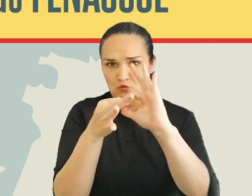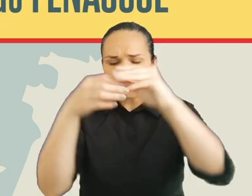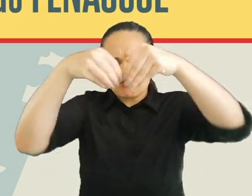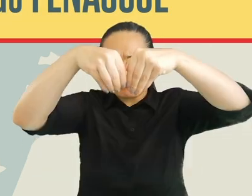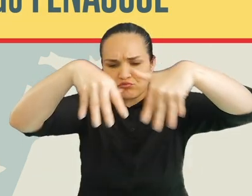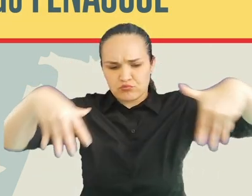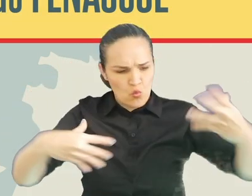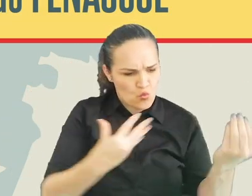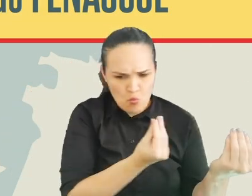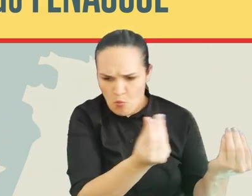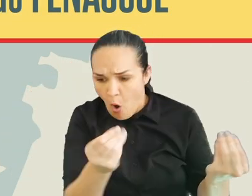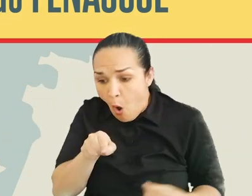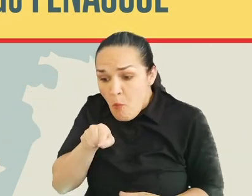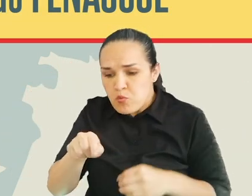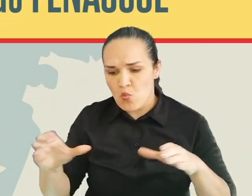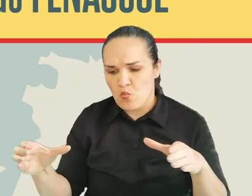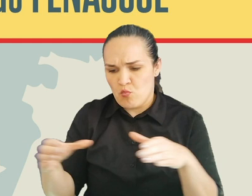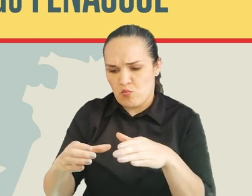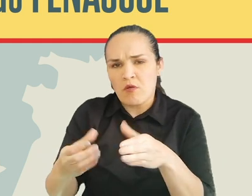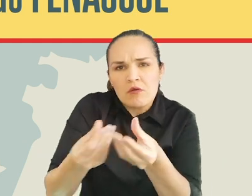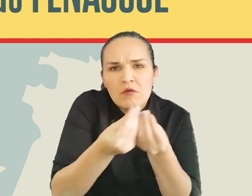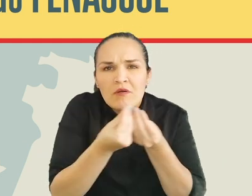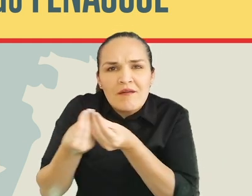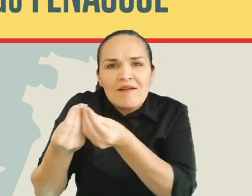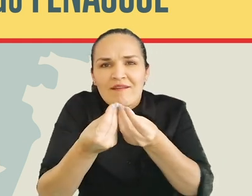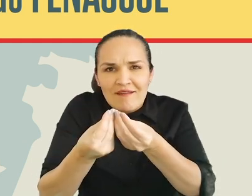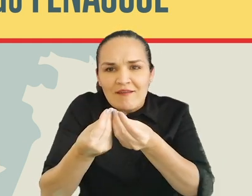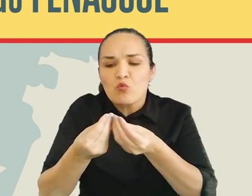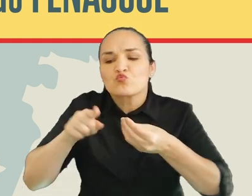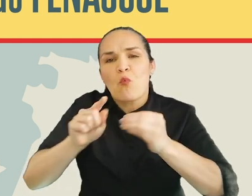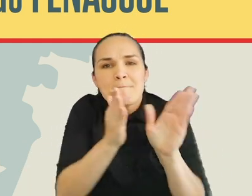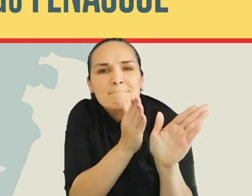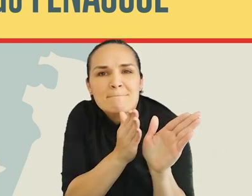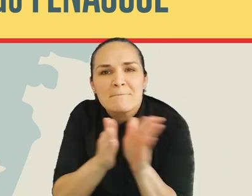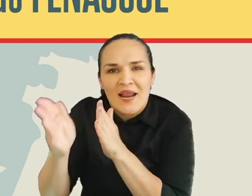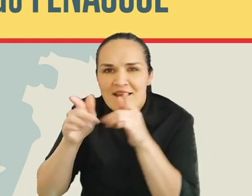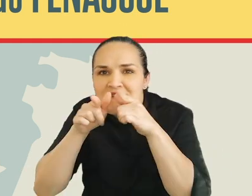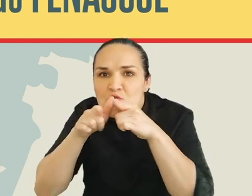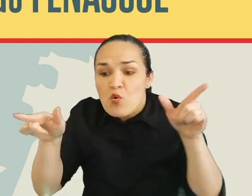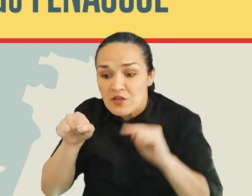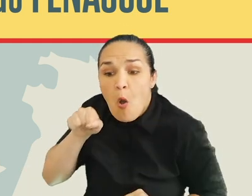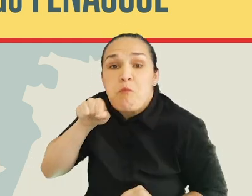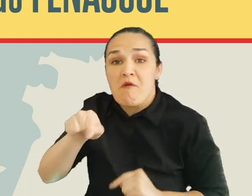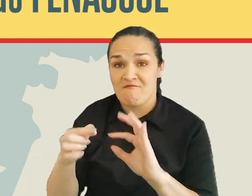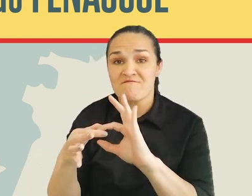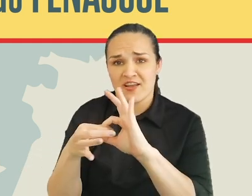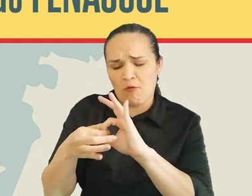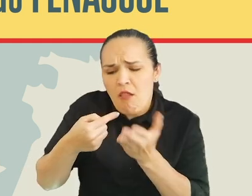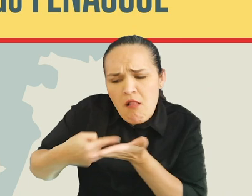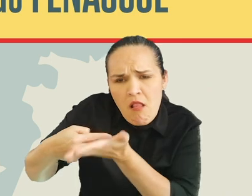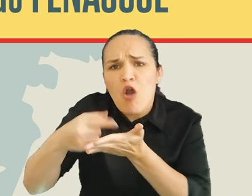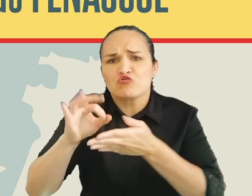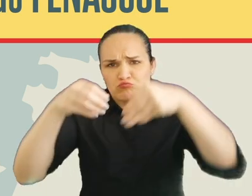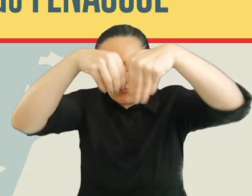Contamos con un espacio propio en la federación que hemos llamado Comisión de Planificación Lingüística